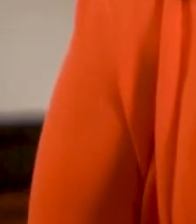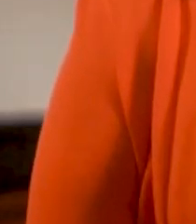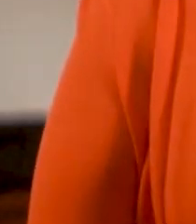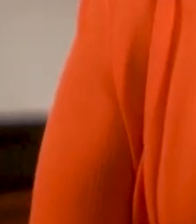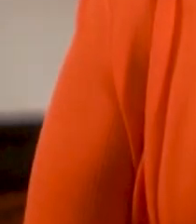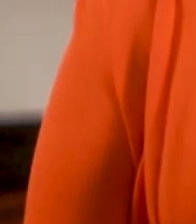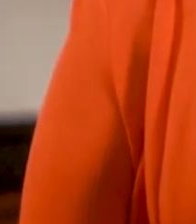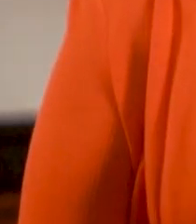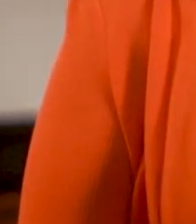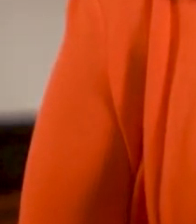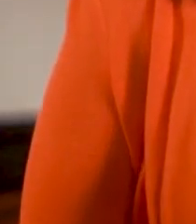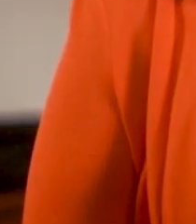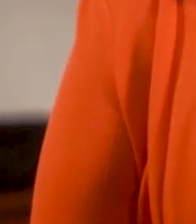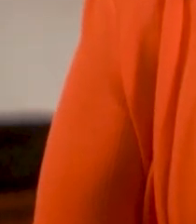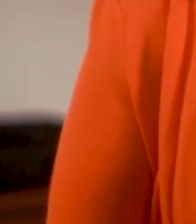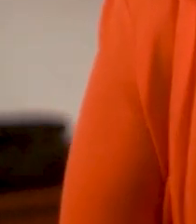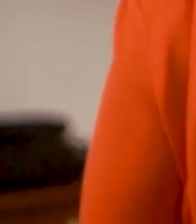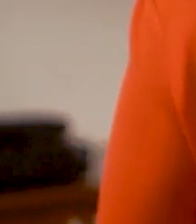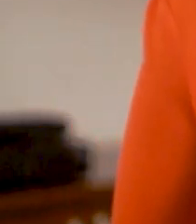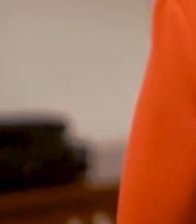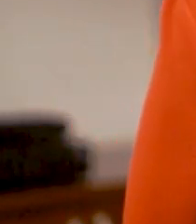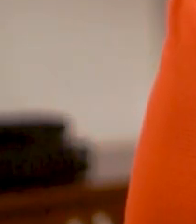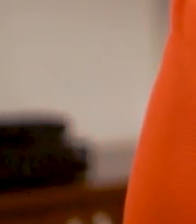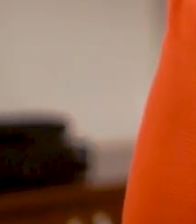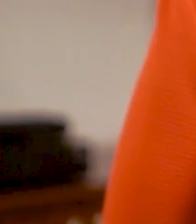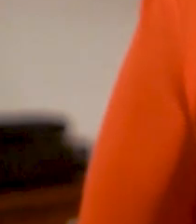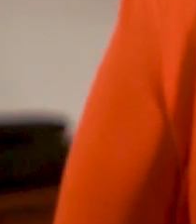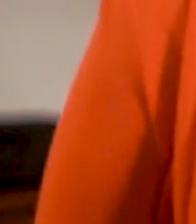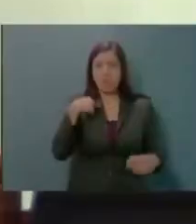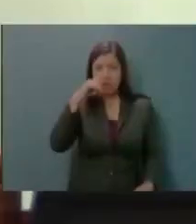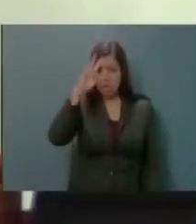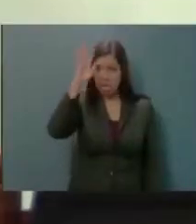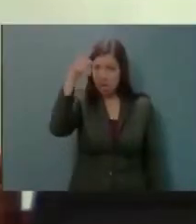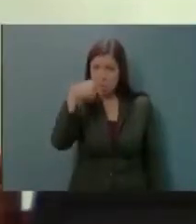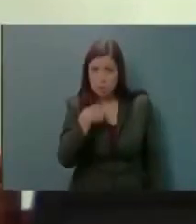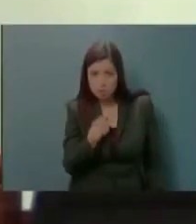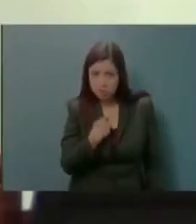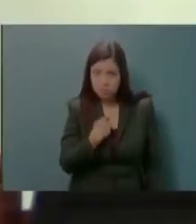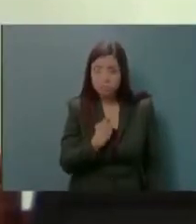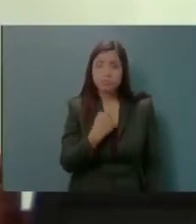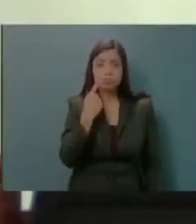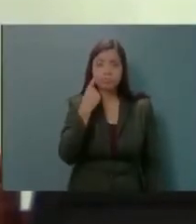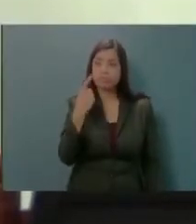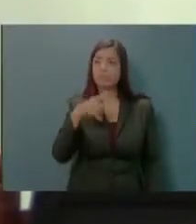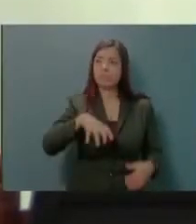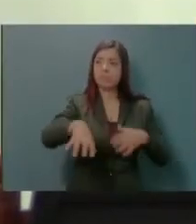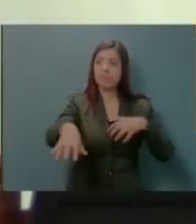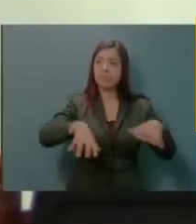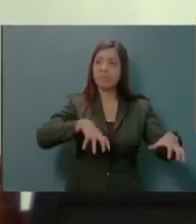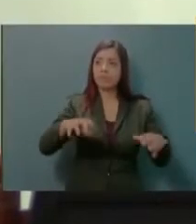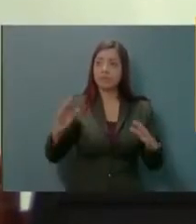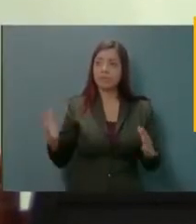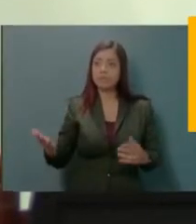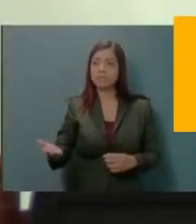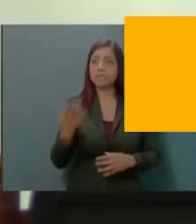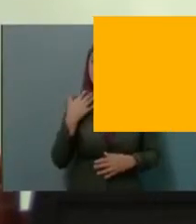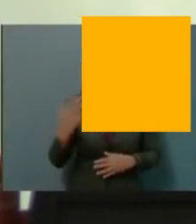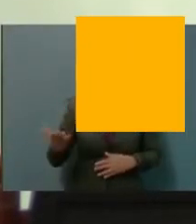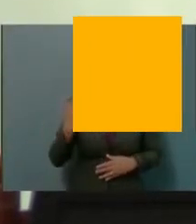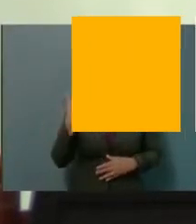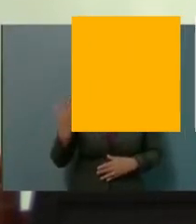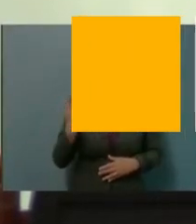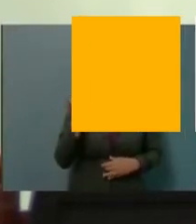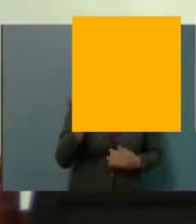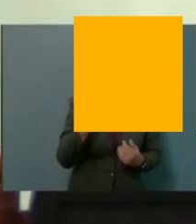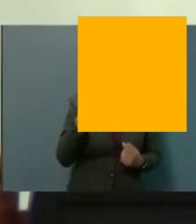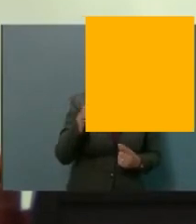embargo, diputadas de la oposición manifestaron desacuerdo con dicha propuesta. La zona norte del departamento de San Miguel tiene